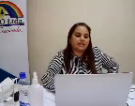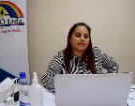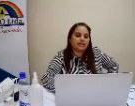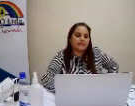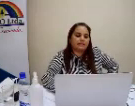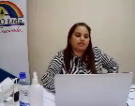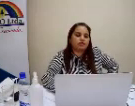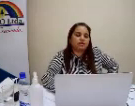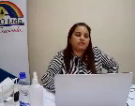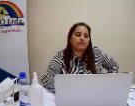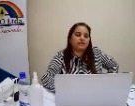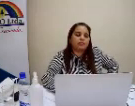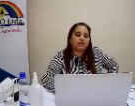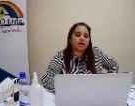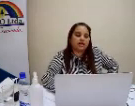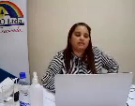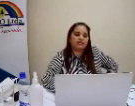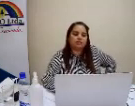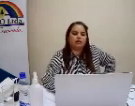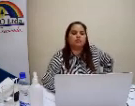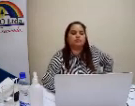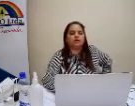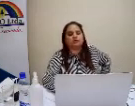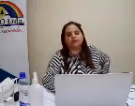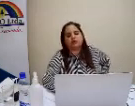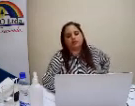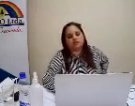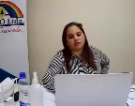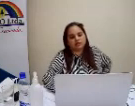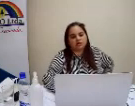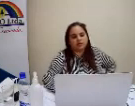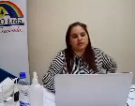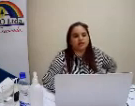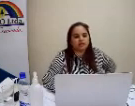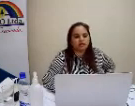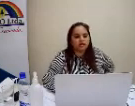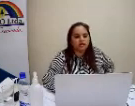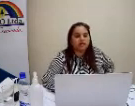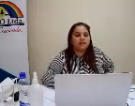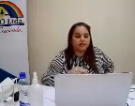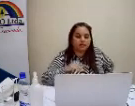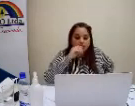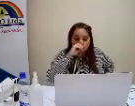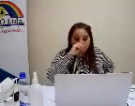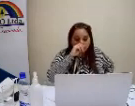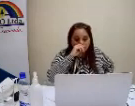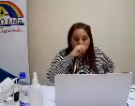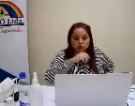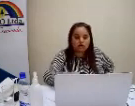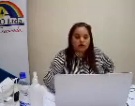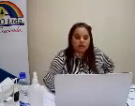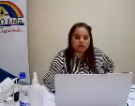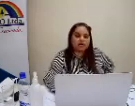Tratar de no tener siestas muy largas y tomar un baño de agua tibia antes de dormir hace que, y también tener una